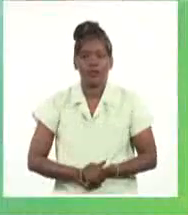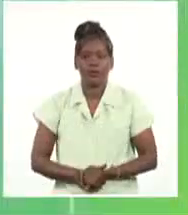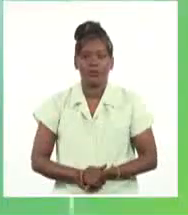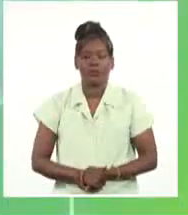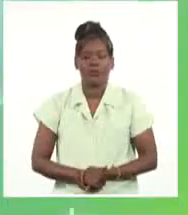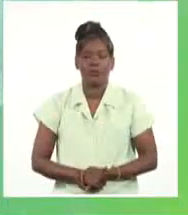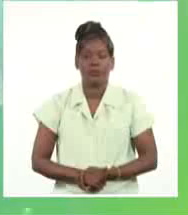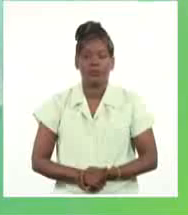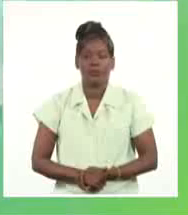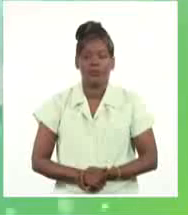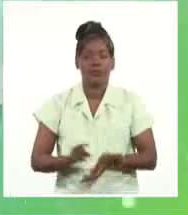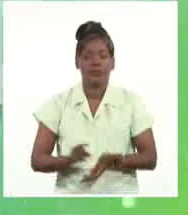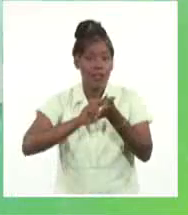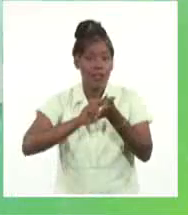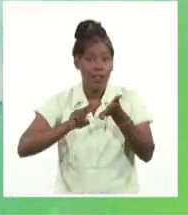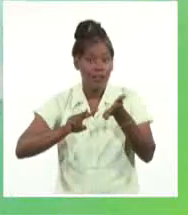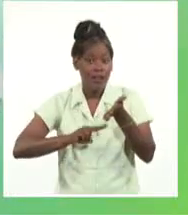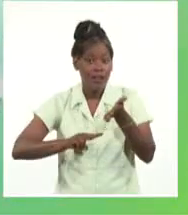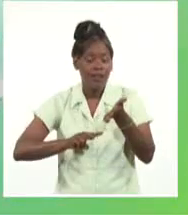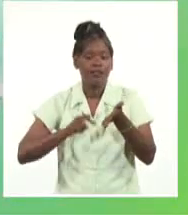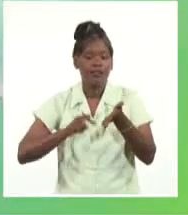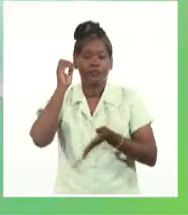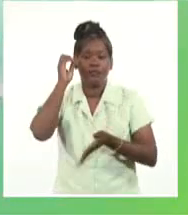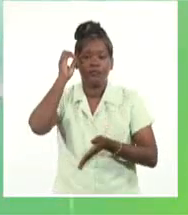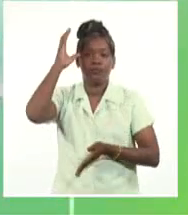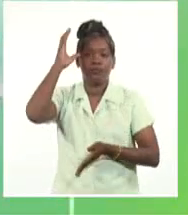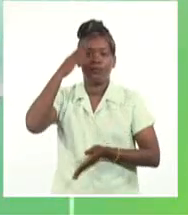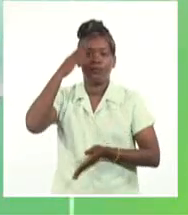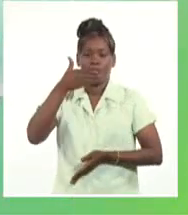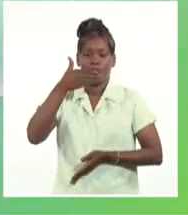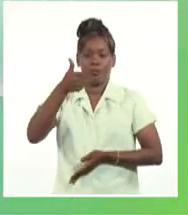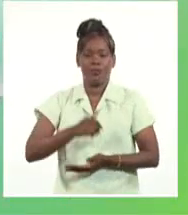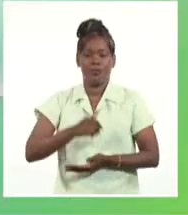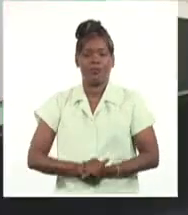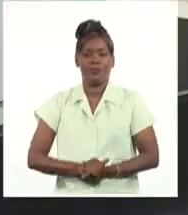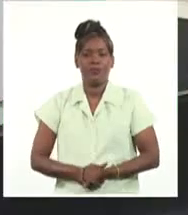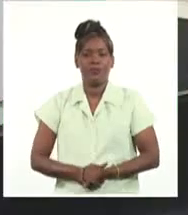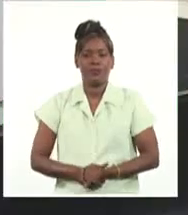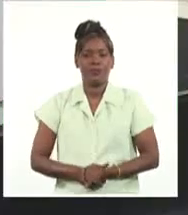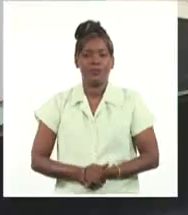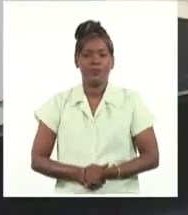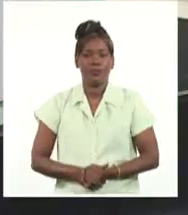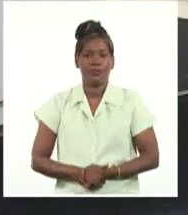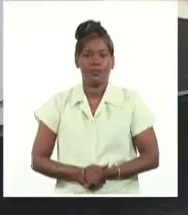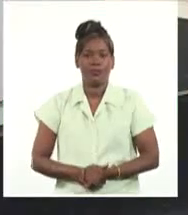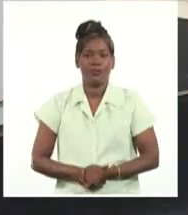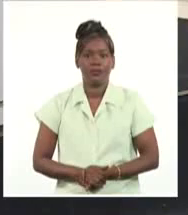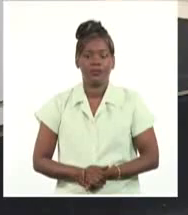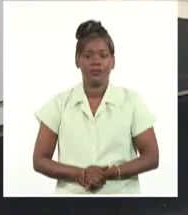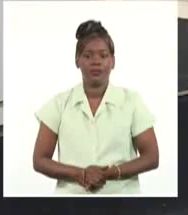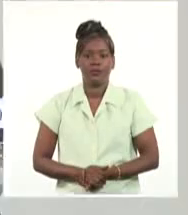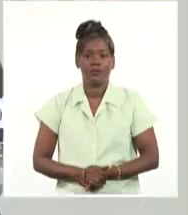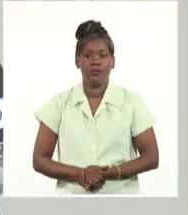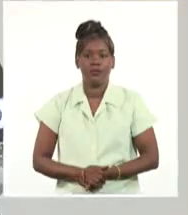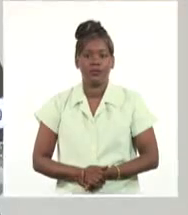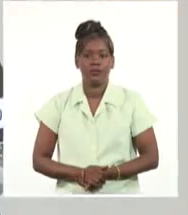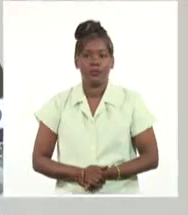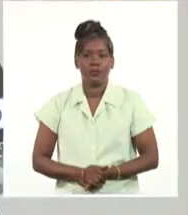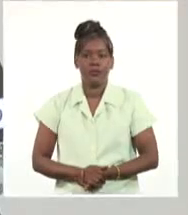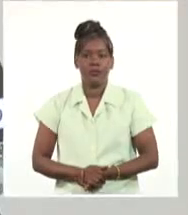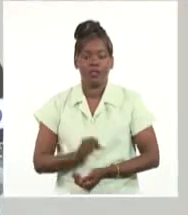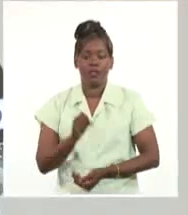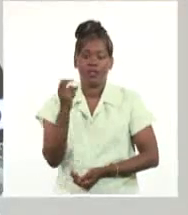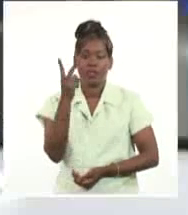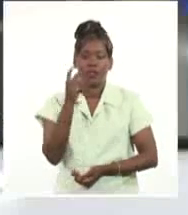Leer es crecer. Los libros Segunda Declaración de La Habana y Los